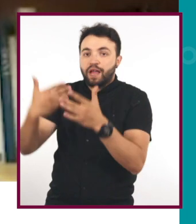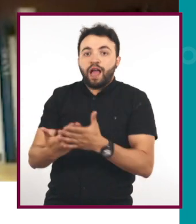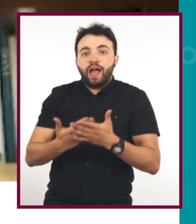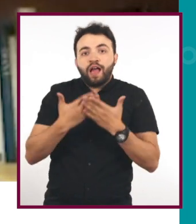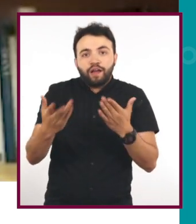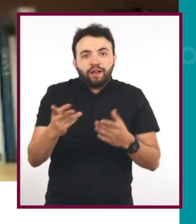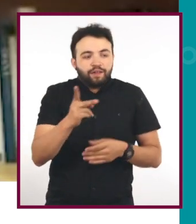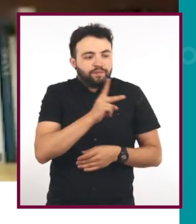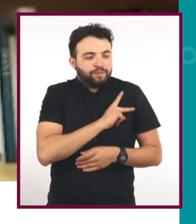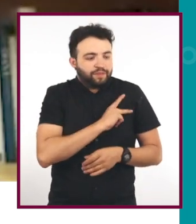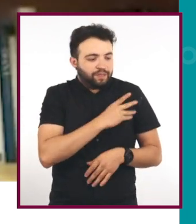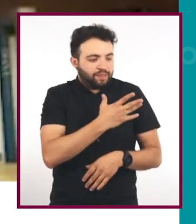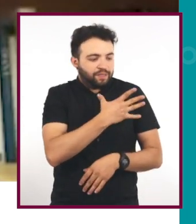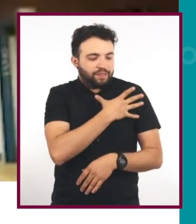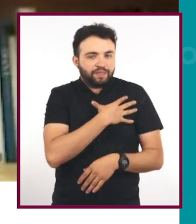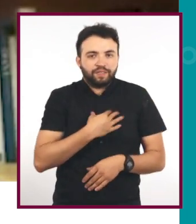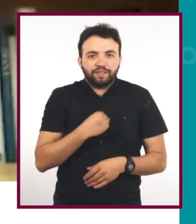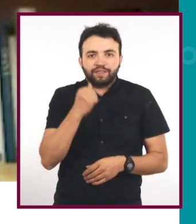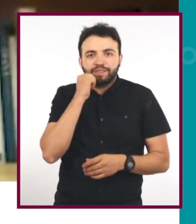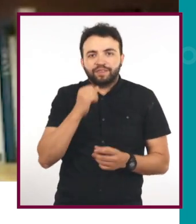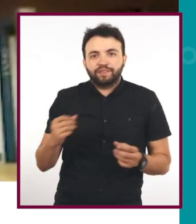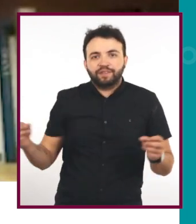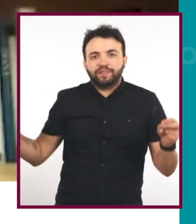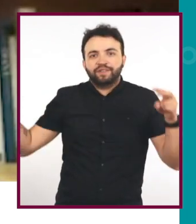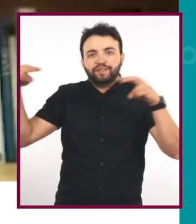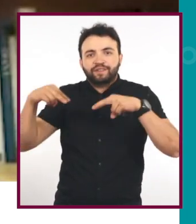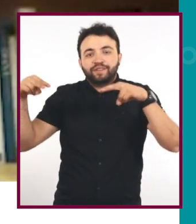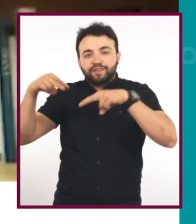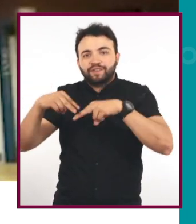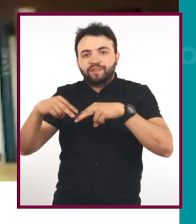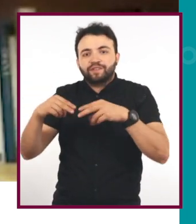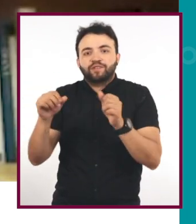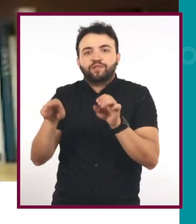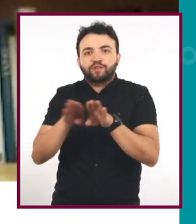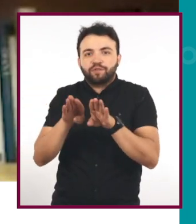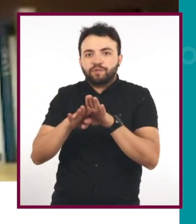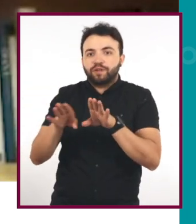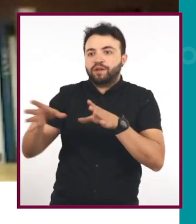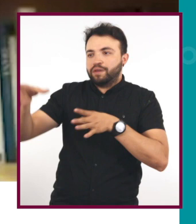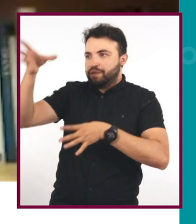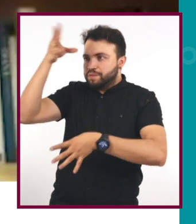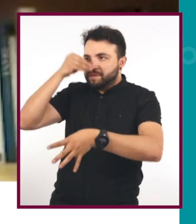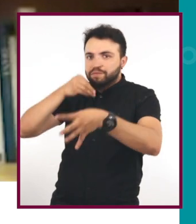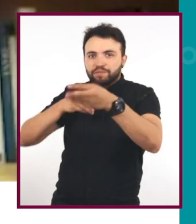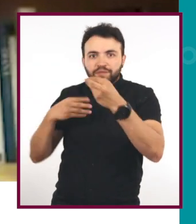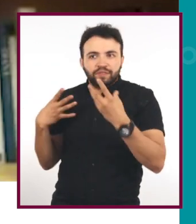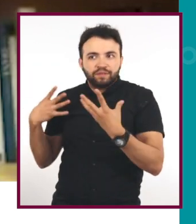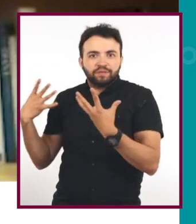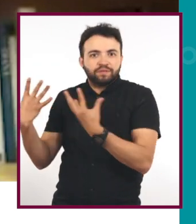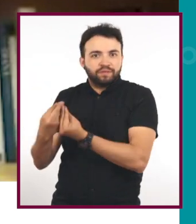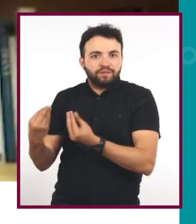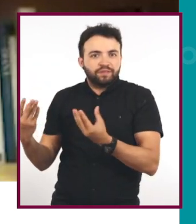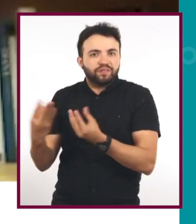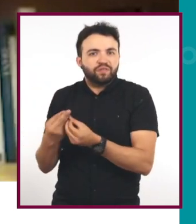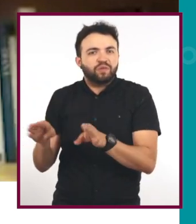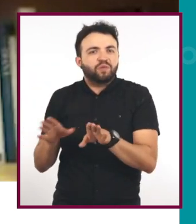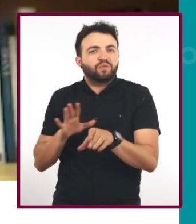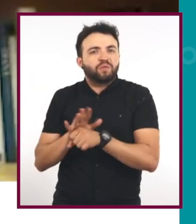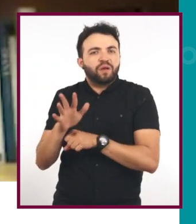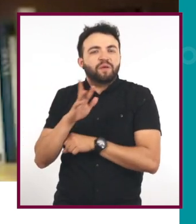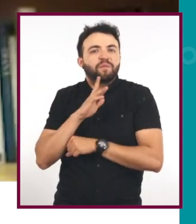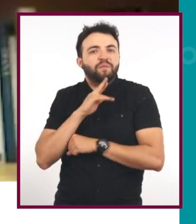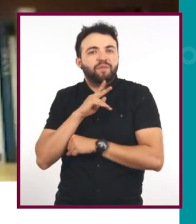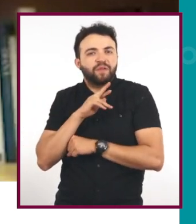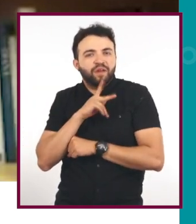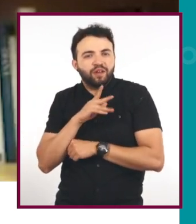nos acompañan nuestras hijas además, y hemos ido caminando juntas, hemos ido